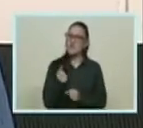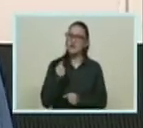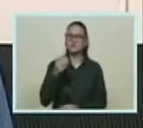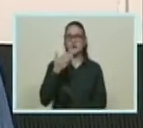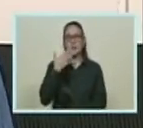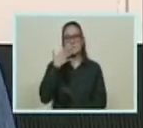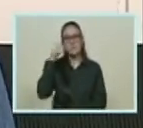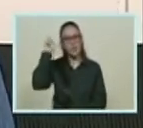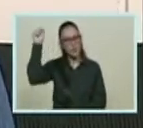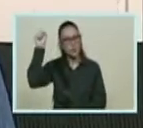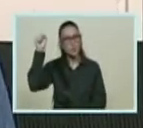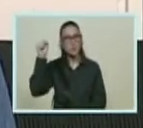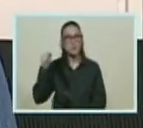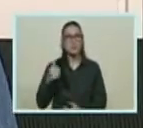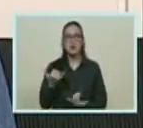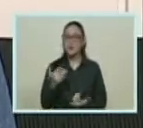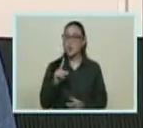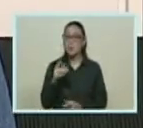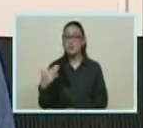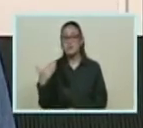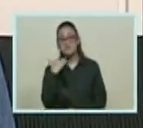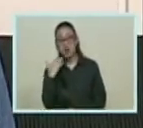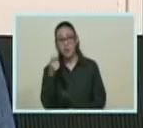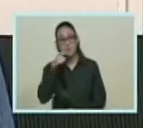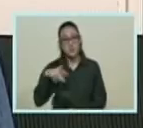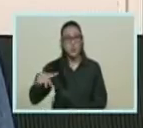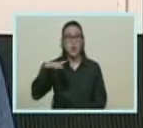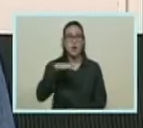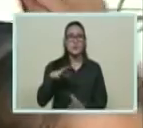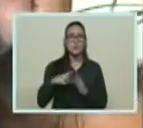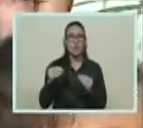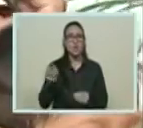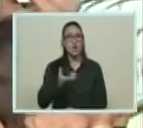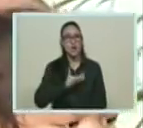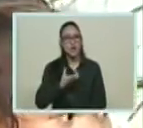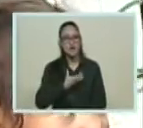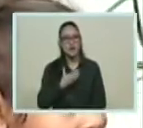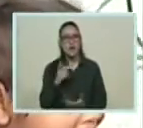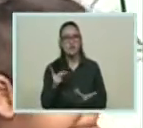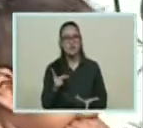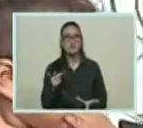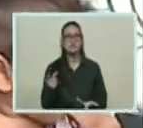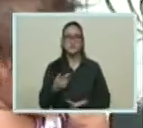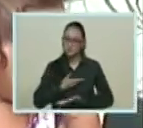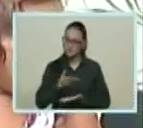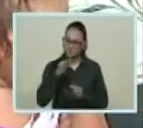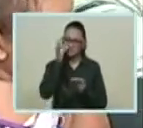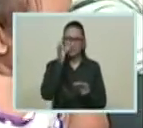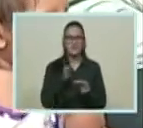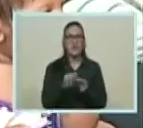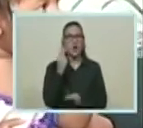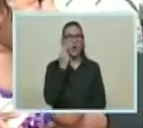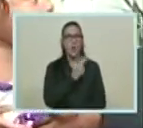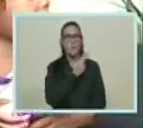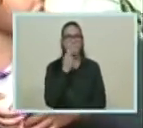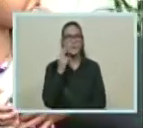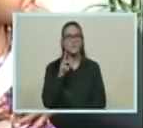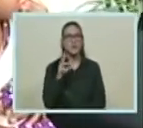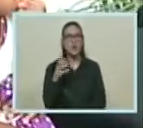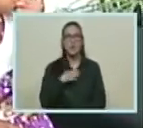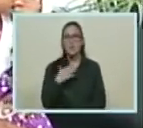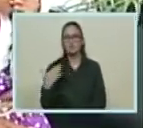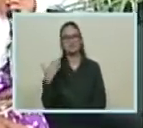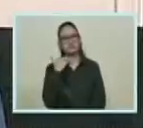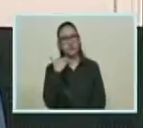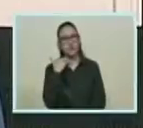nosotros venimos a no fallarle a ese pueblo. Estos alcaldes, estas alcaldesas, venimos con esa convicción y con ese compromiso de no fallarle al